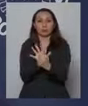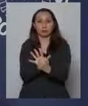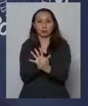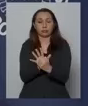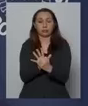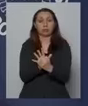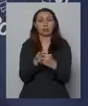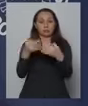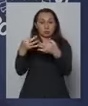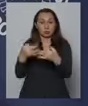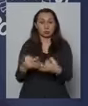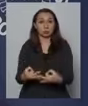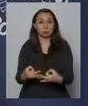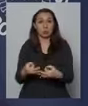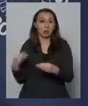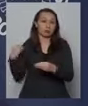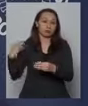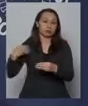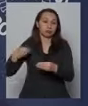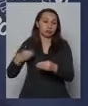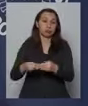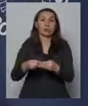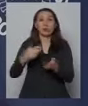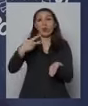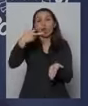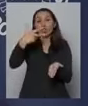COVID-19, lo que lleva a un total de